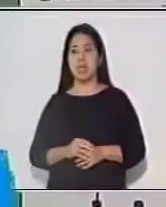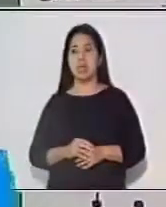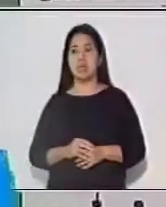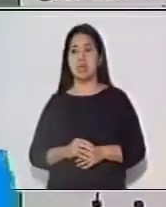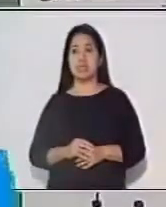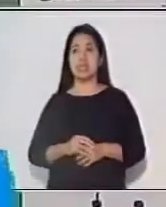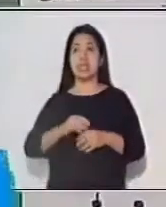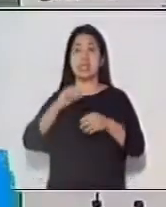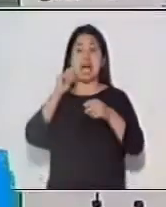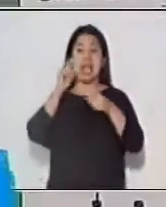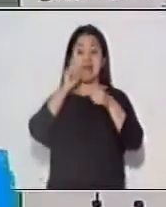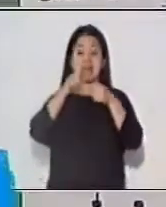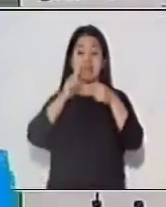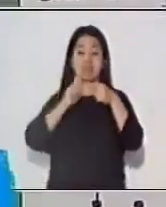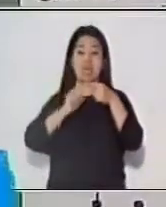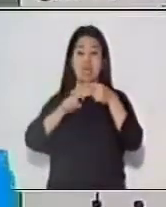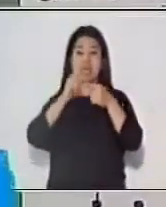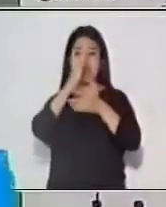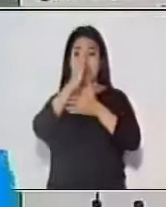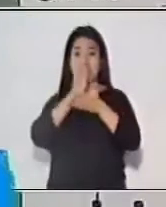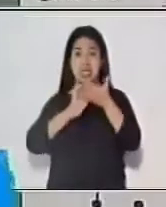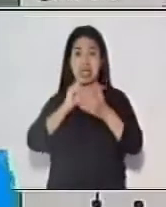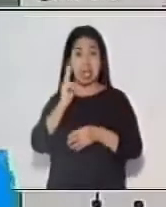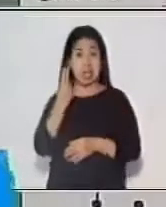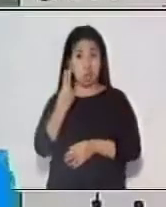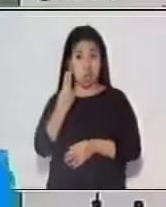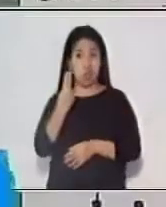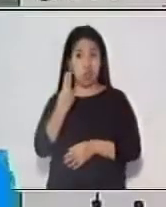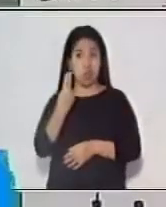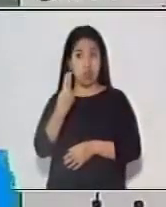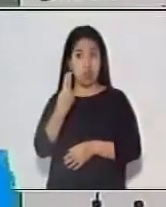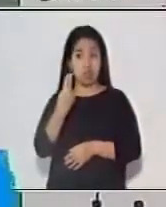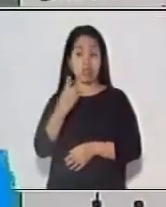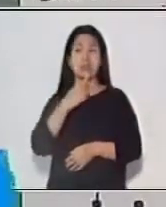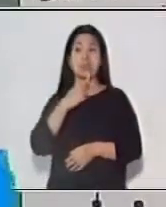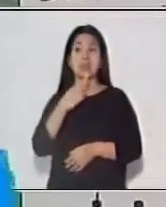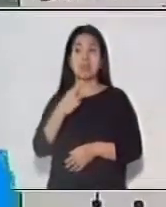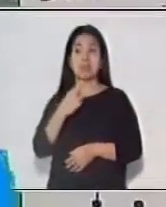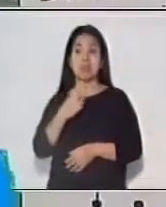la mitad y el resultado nos va a dar